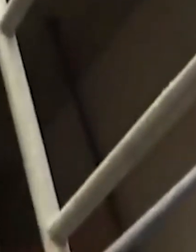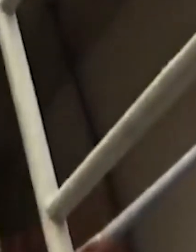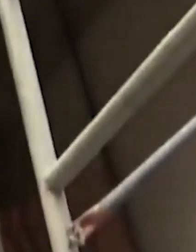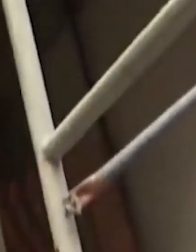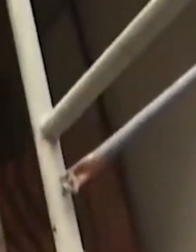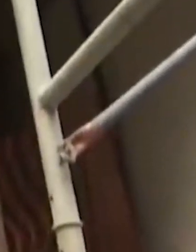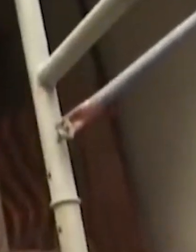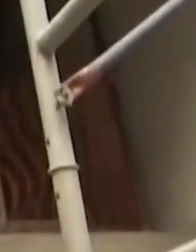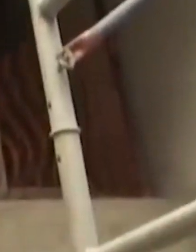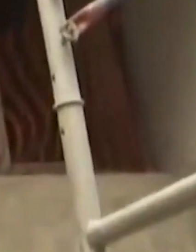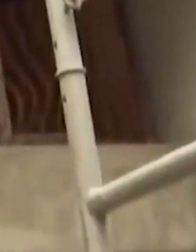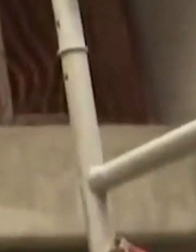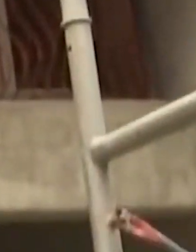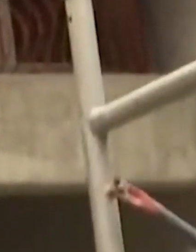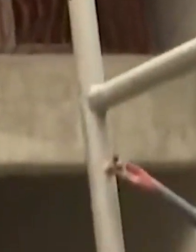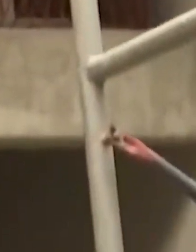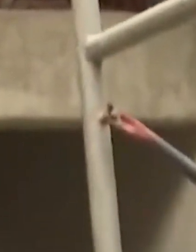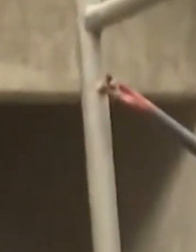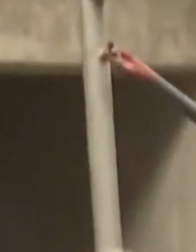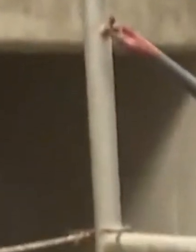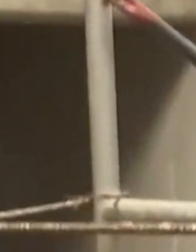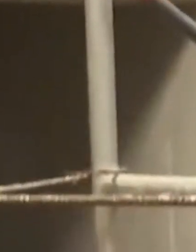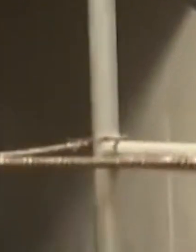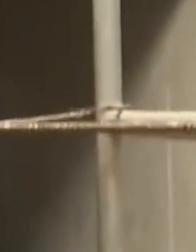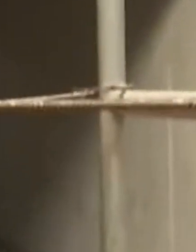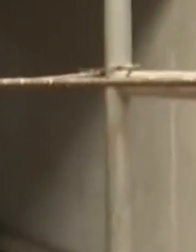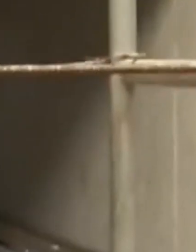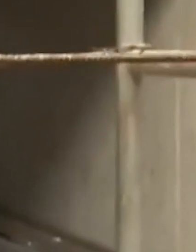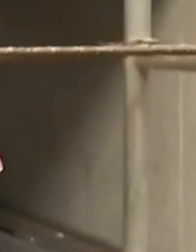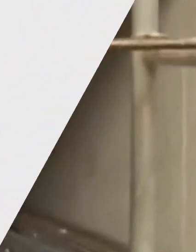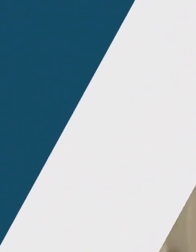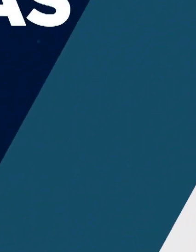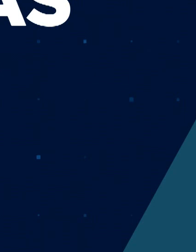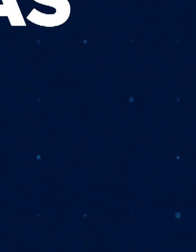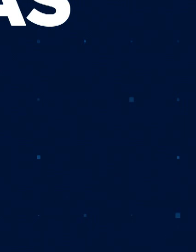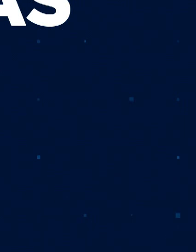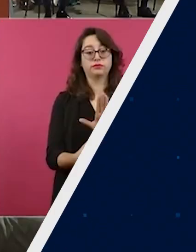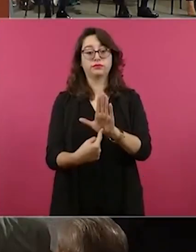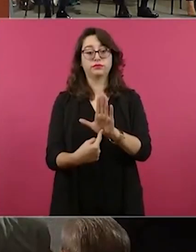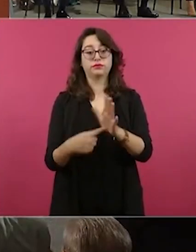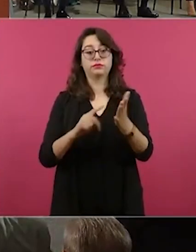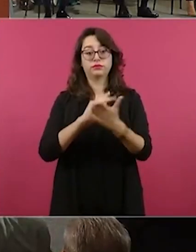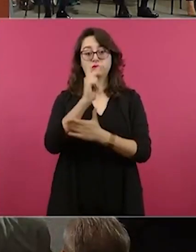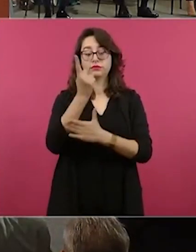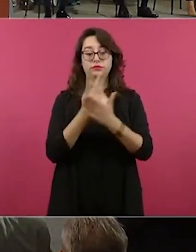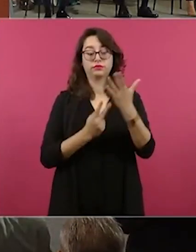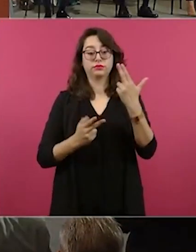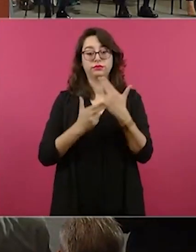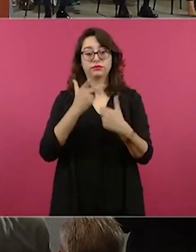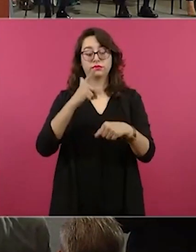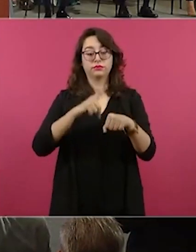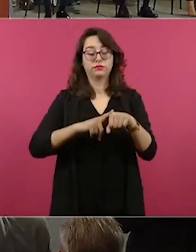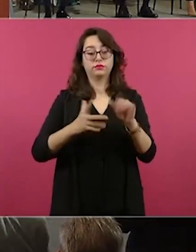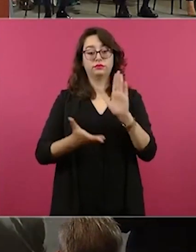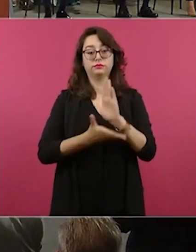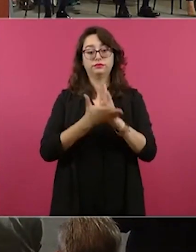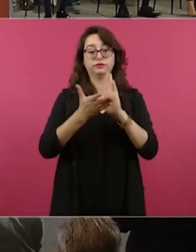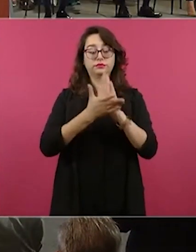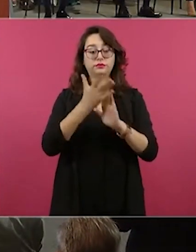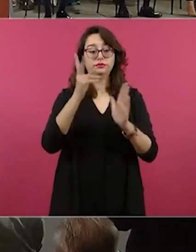para la población. Si bien se ha avanzado de manera importante, hay mucho por hacer. El Programa Nacional de Reconstrucción